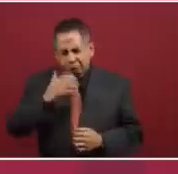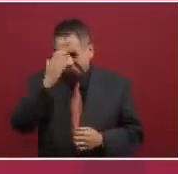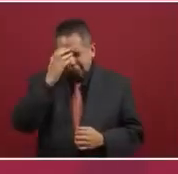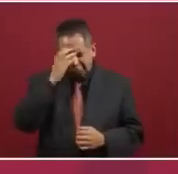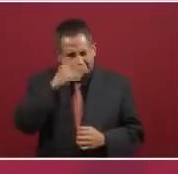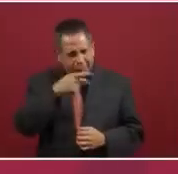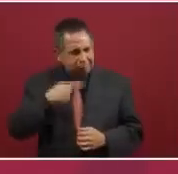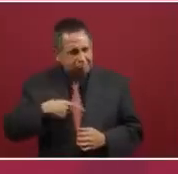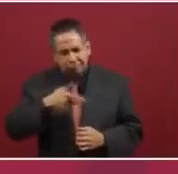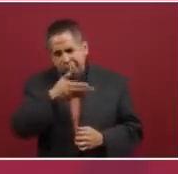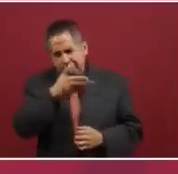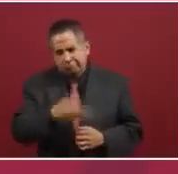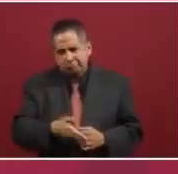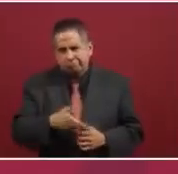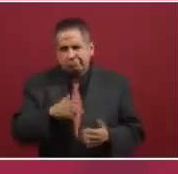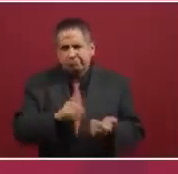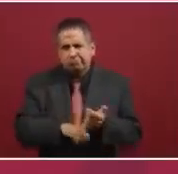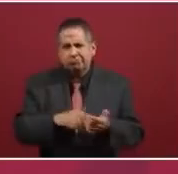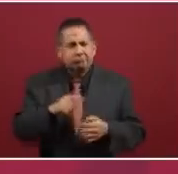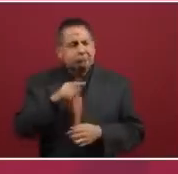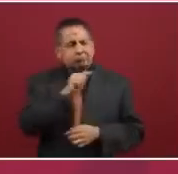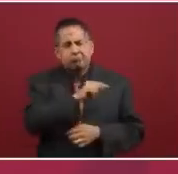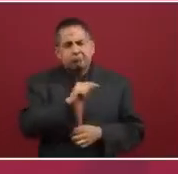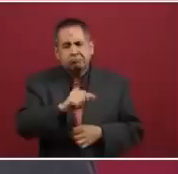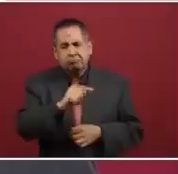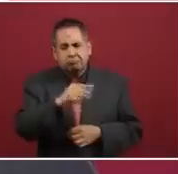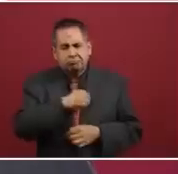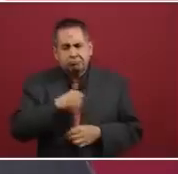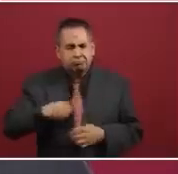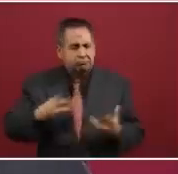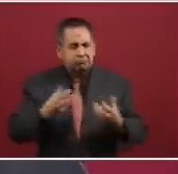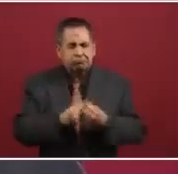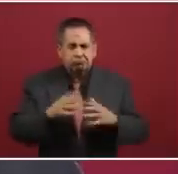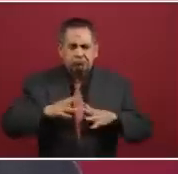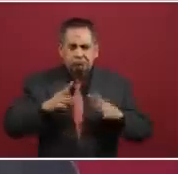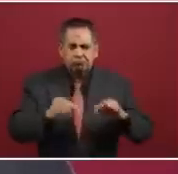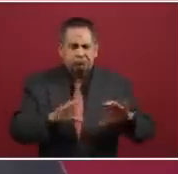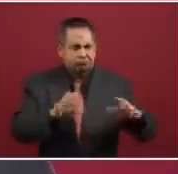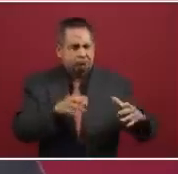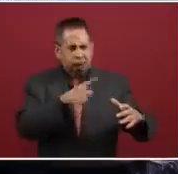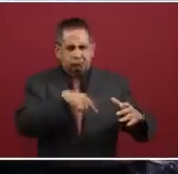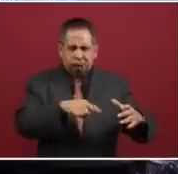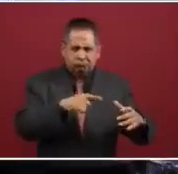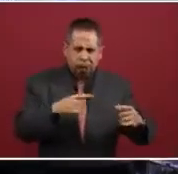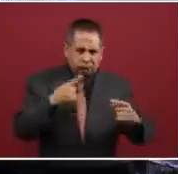conozco a quienes son miembros de esa fundación.